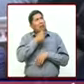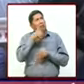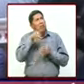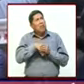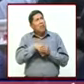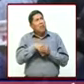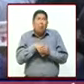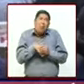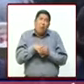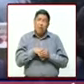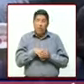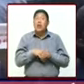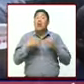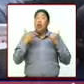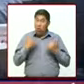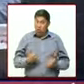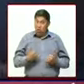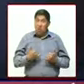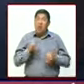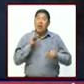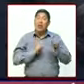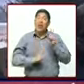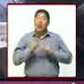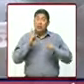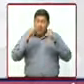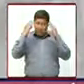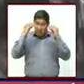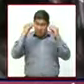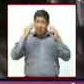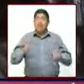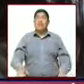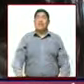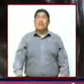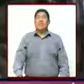votar. Y hoy nos tocó dar algún tipo de clases.